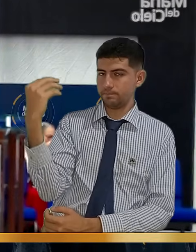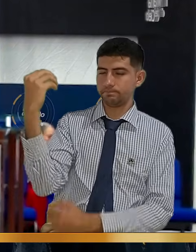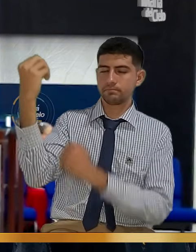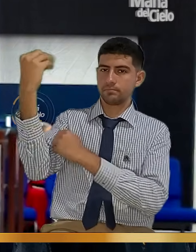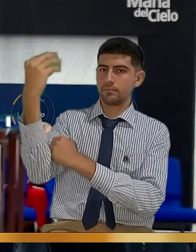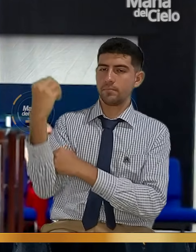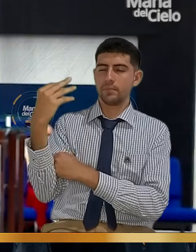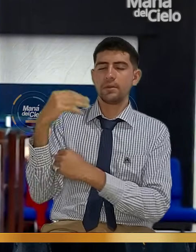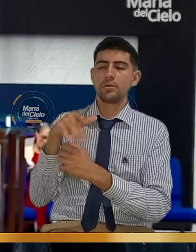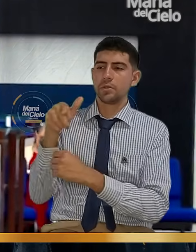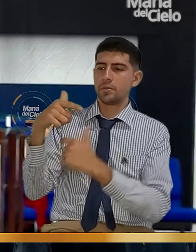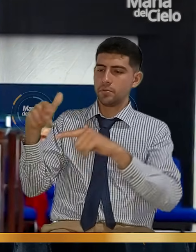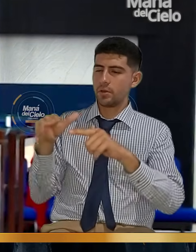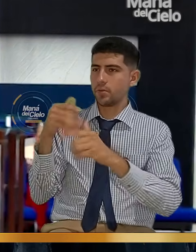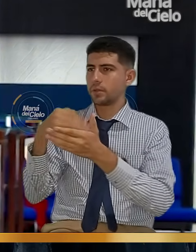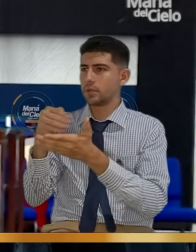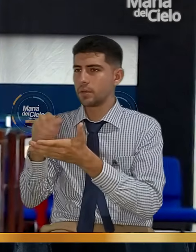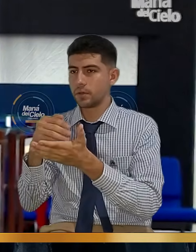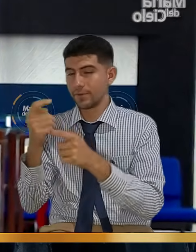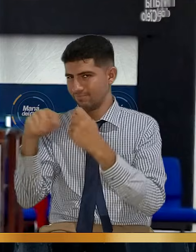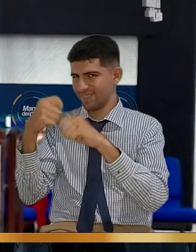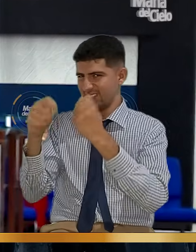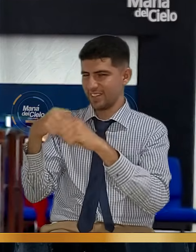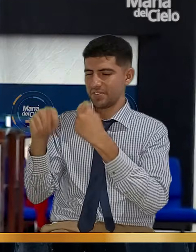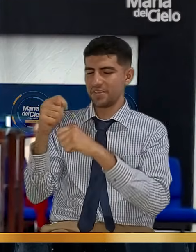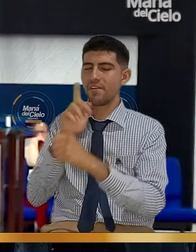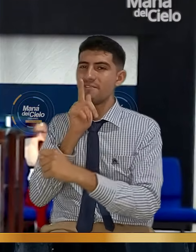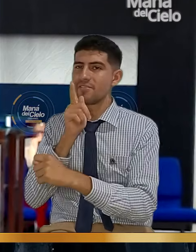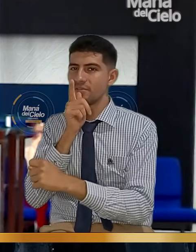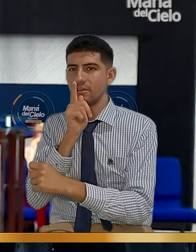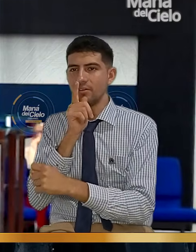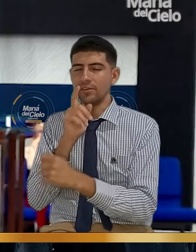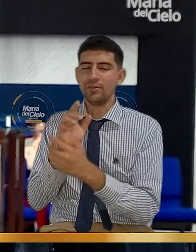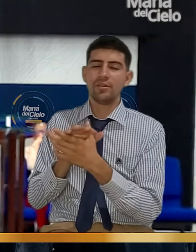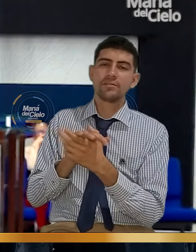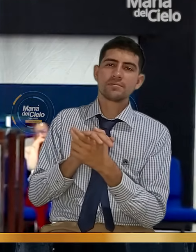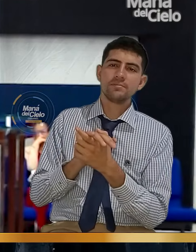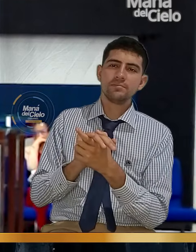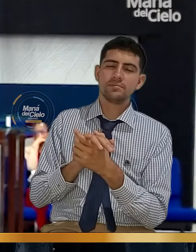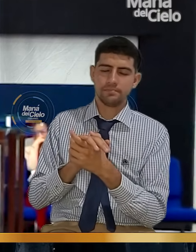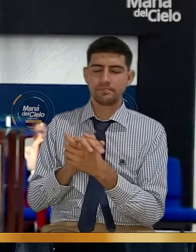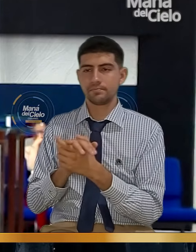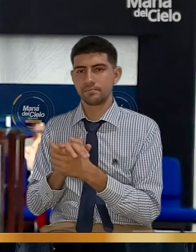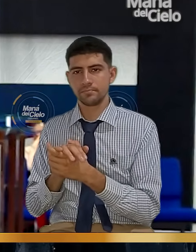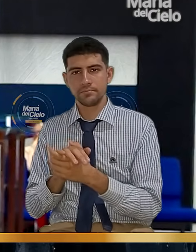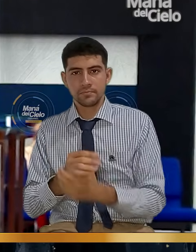me iba a comprar frutas por la mañana a la galería de Santa Elena y con mi Biblia debajo del brazo.